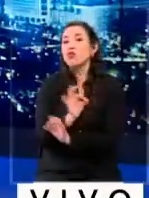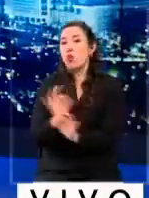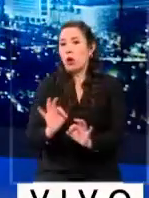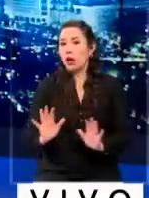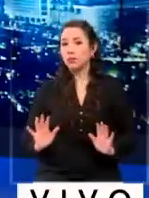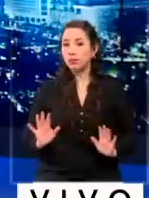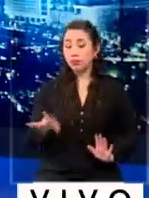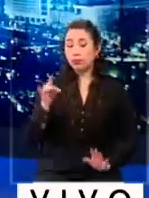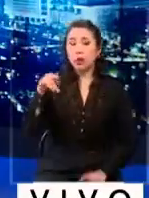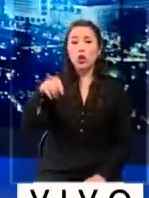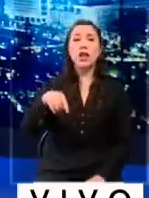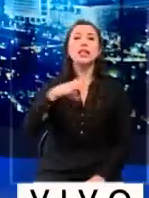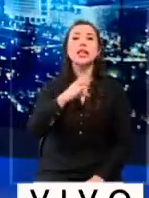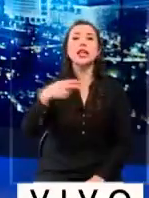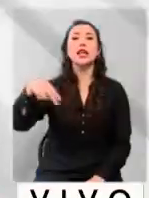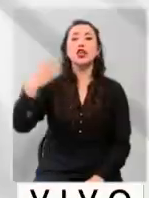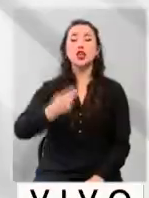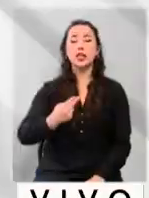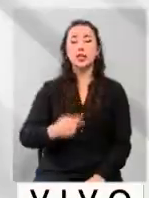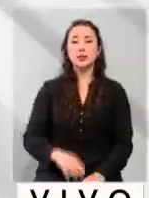hoy en cnn traen